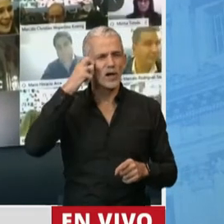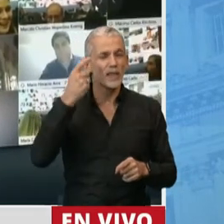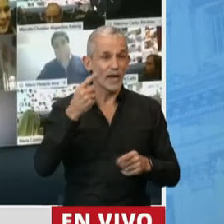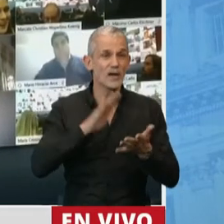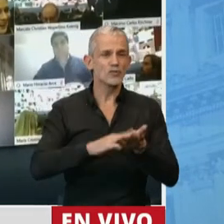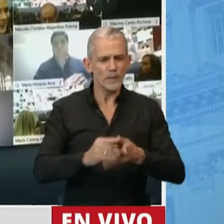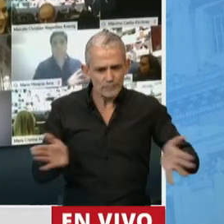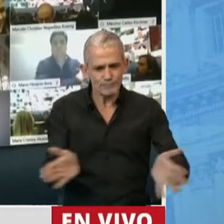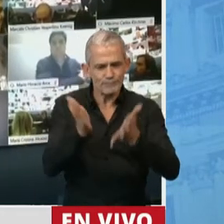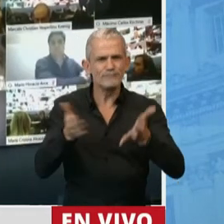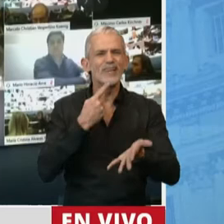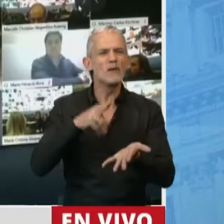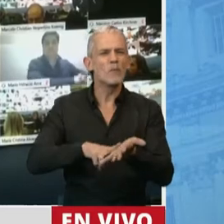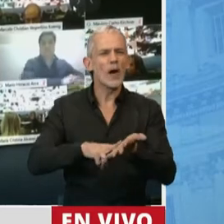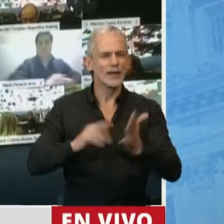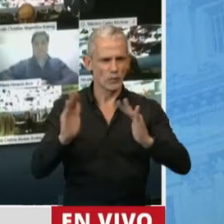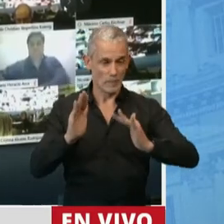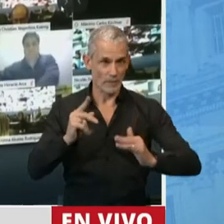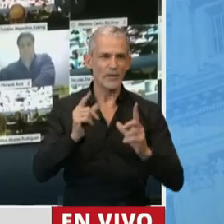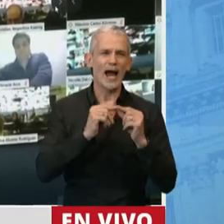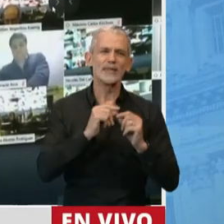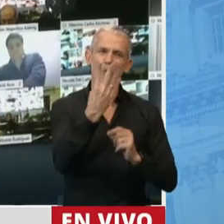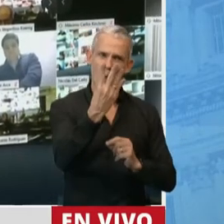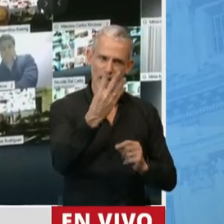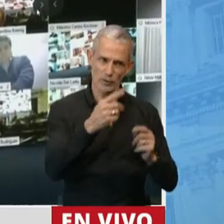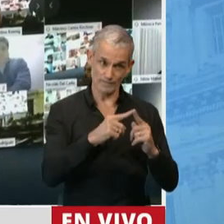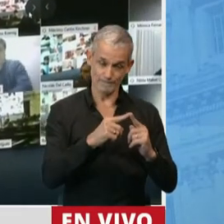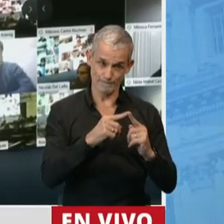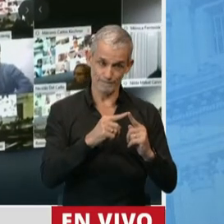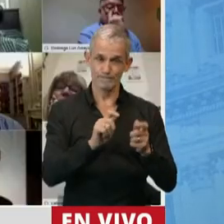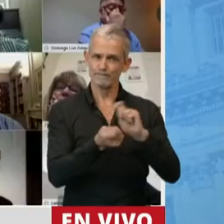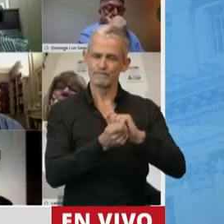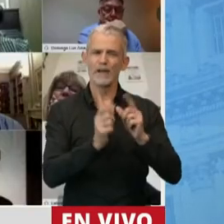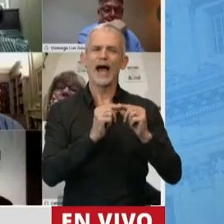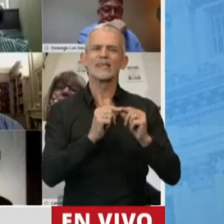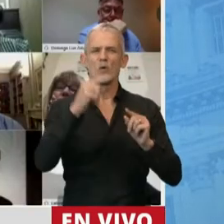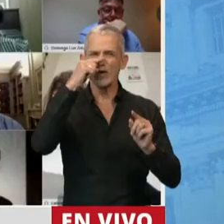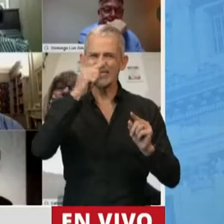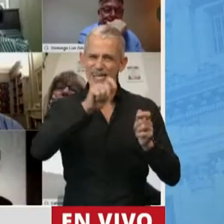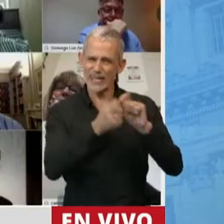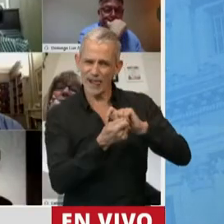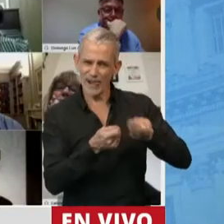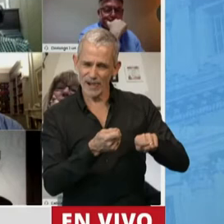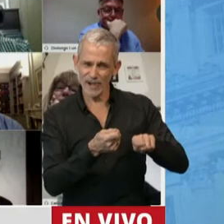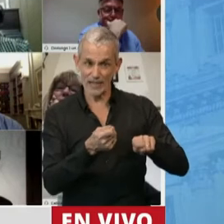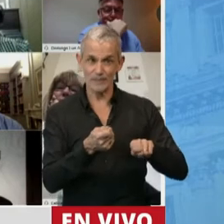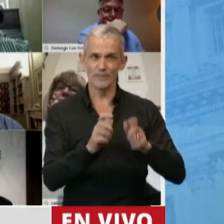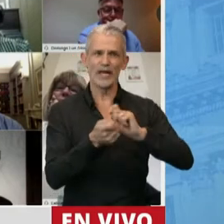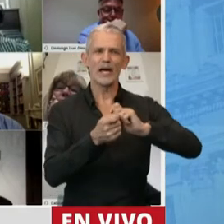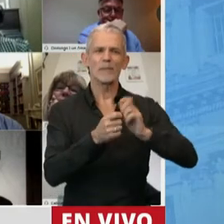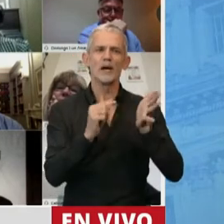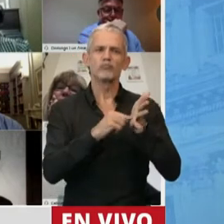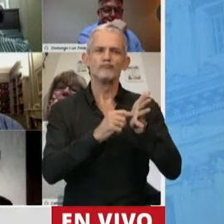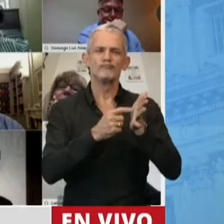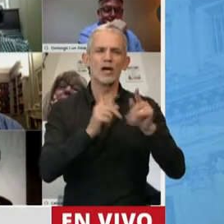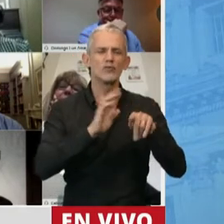los incentivos fiscales. Uno es el artículo 4, que sustituye el artículo 7, que cambia la cláusula